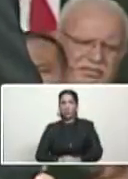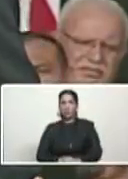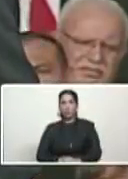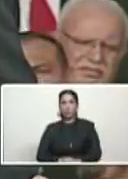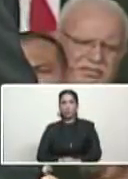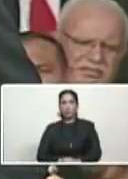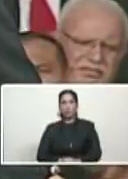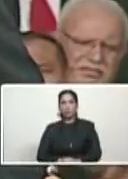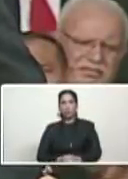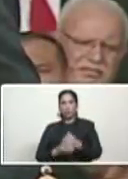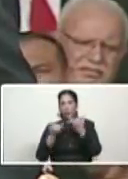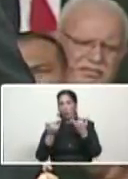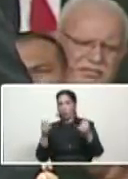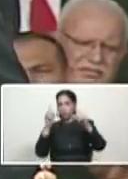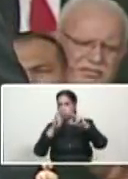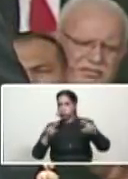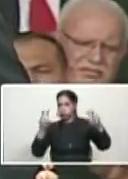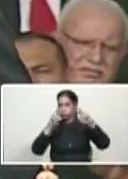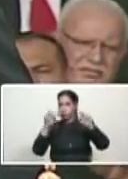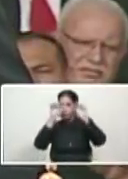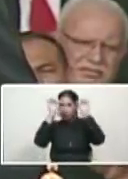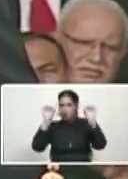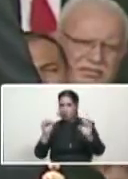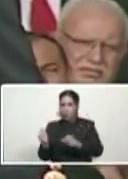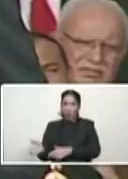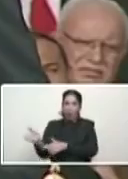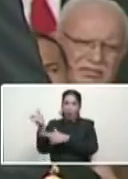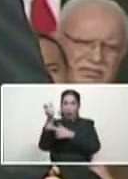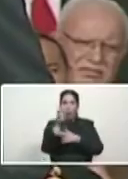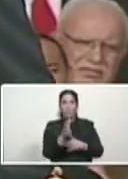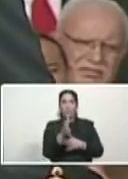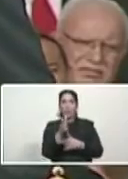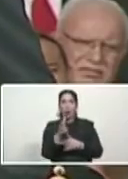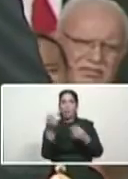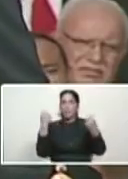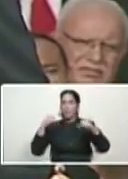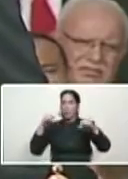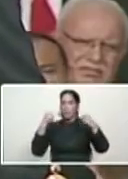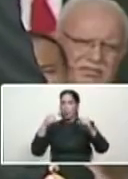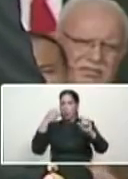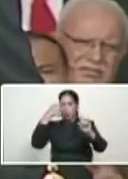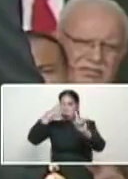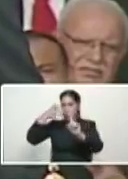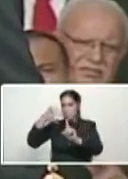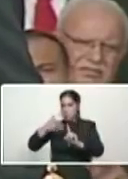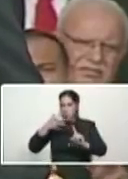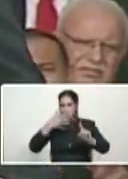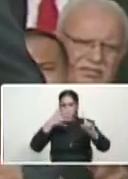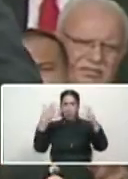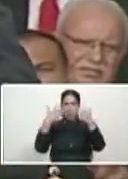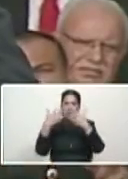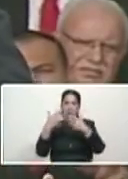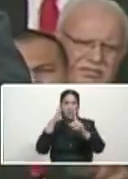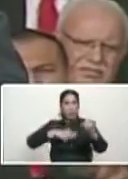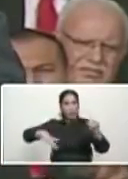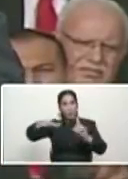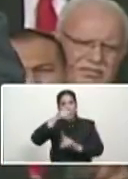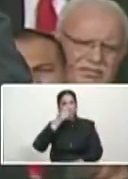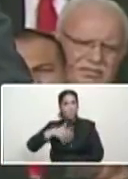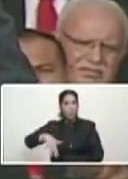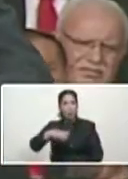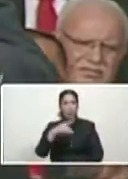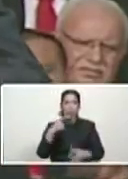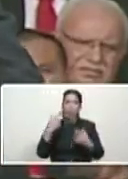la actualización del sistema de armas, la preparación de la doctrina de guerra de todo el pueblo para defendernos